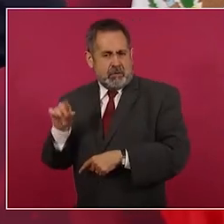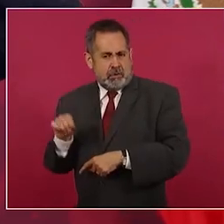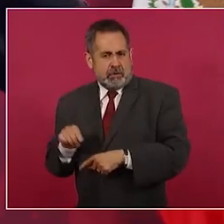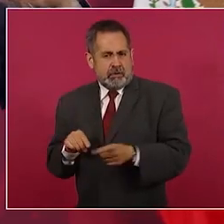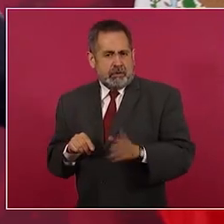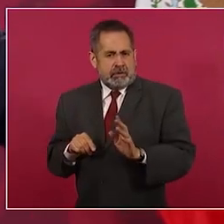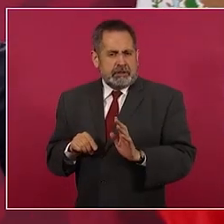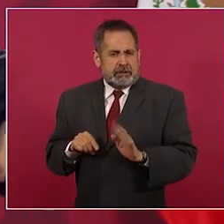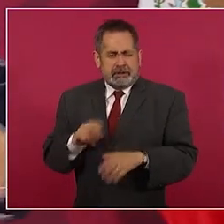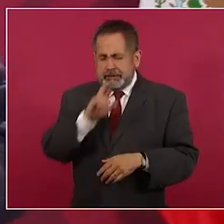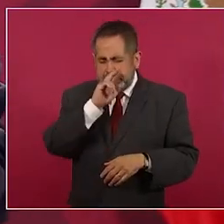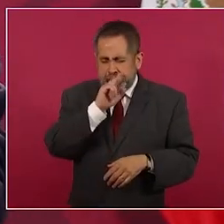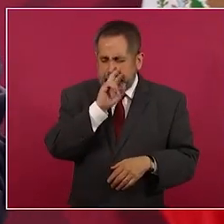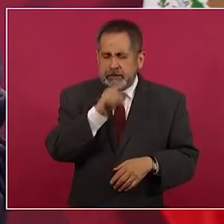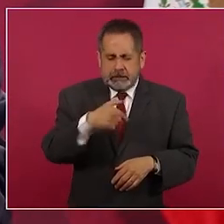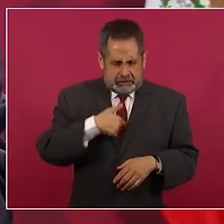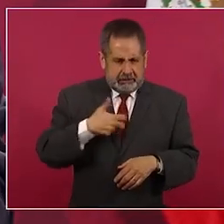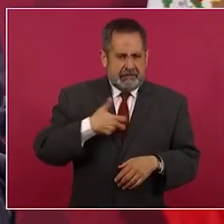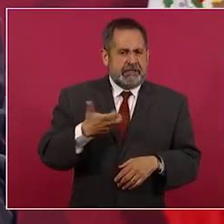de hacer a un lado